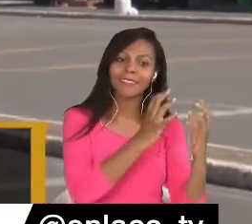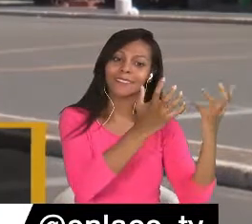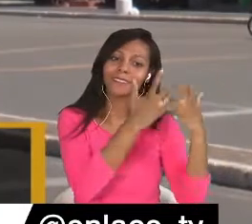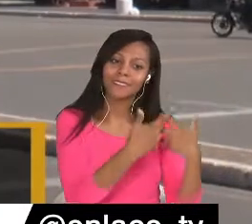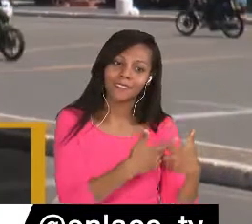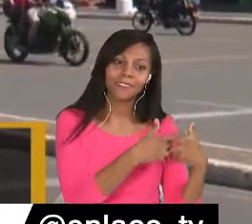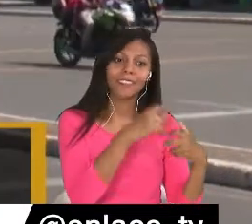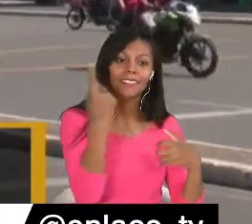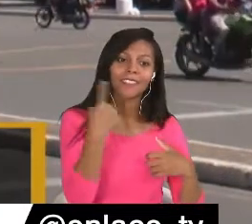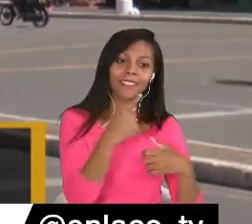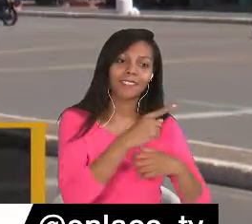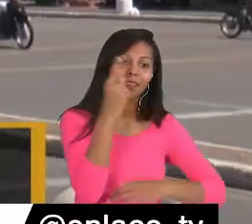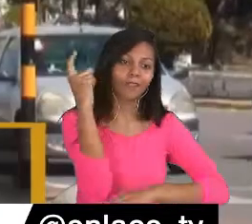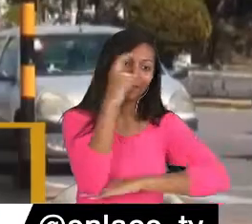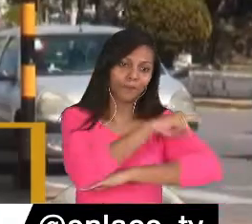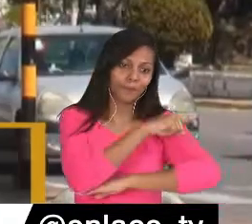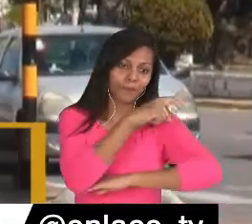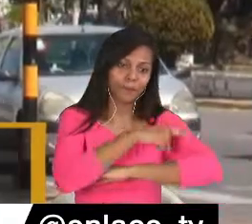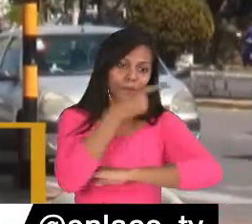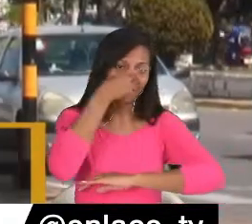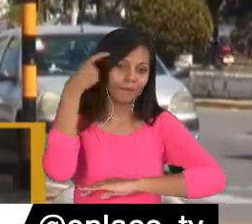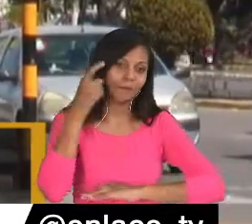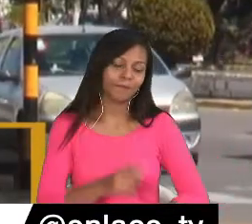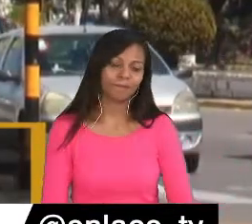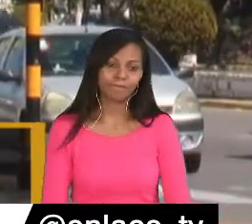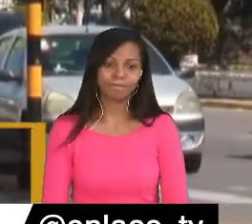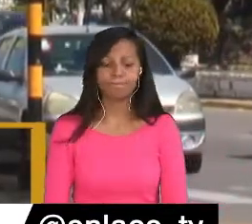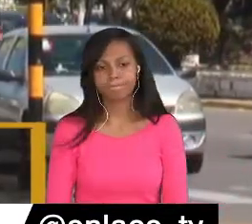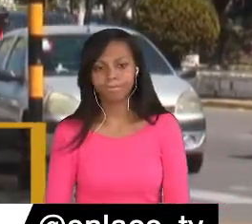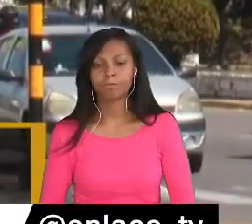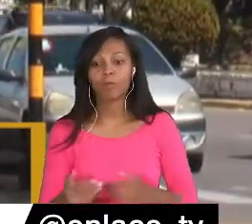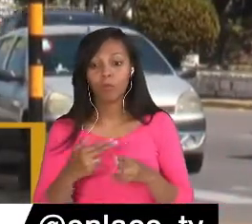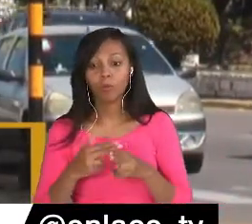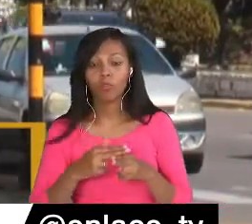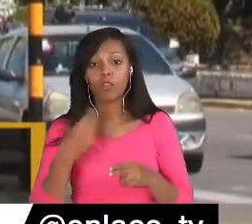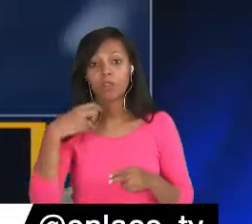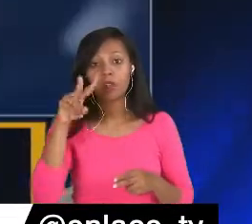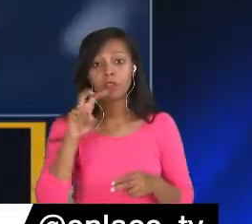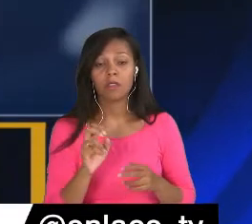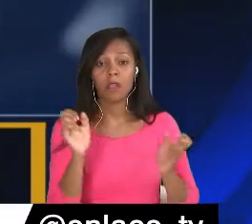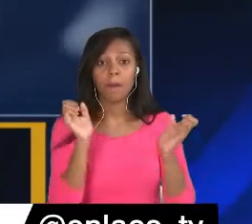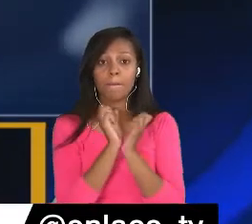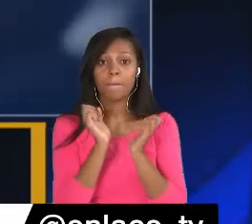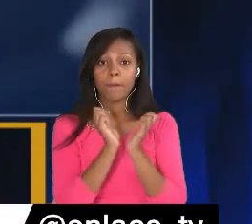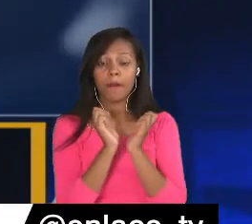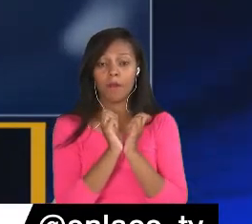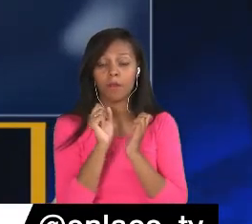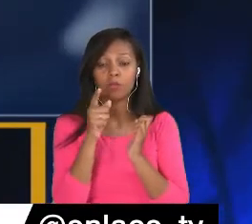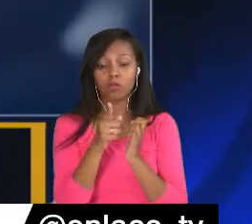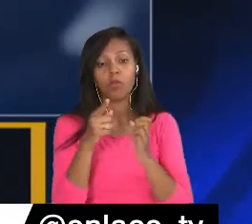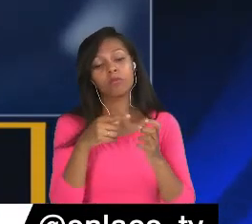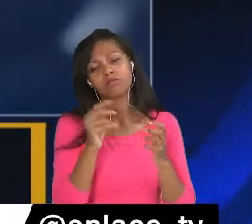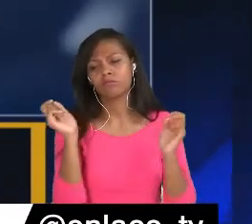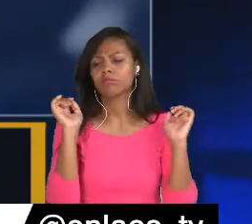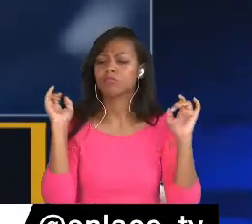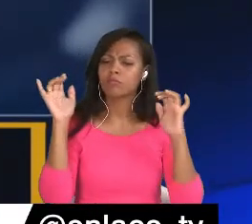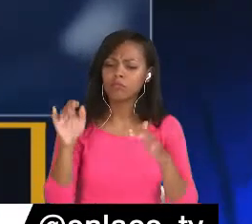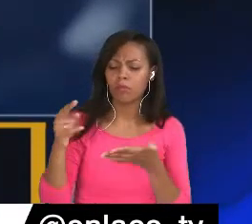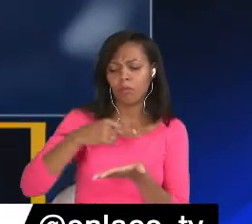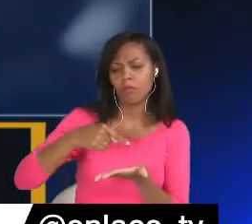a la ciudadanía a participar de la movilización convocada para el próximo 17 de mayo. Léelo al Cabildo, porque pues el procedimiento, ¿cuál